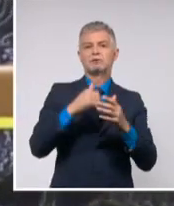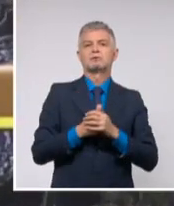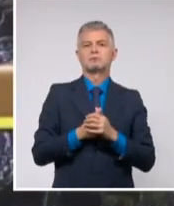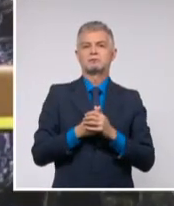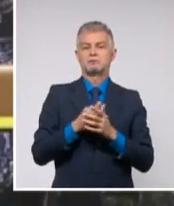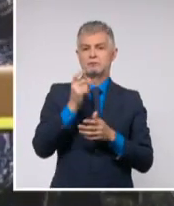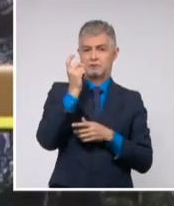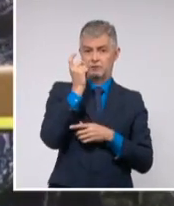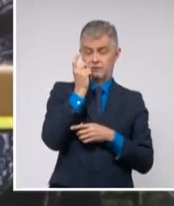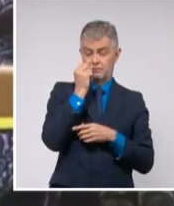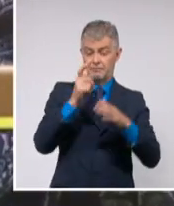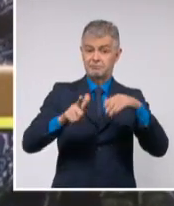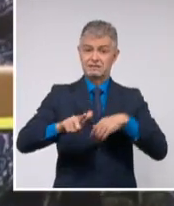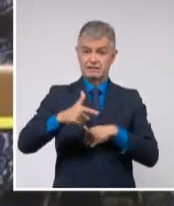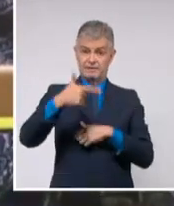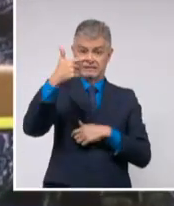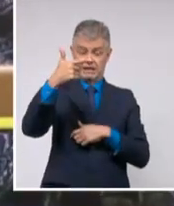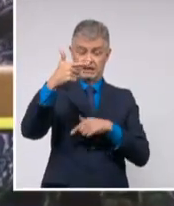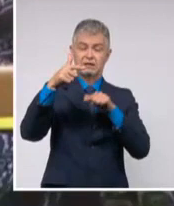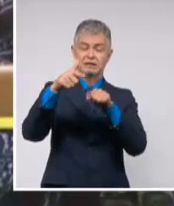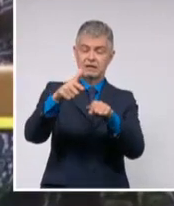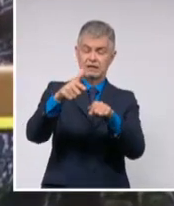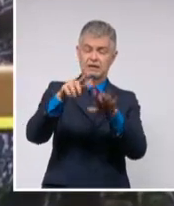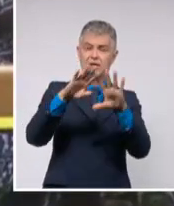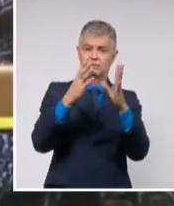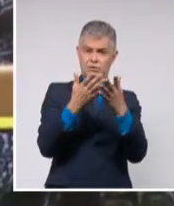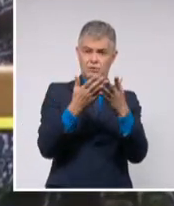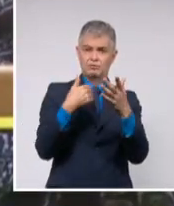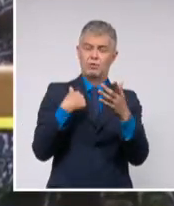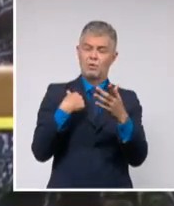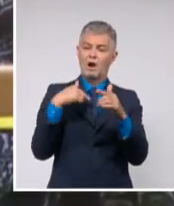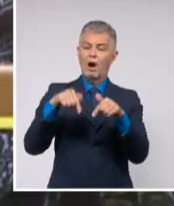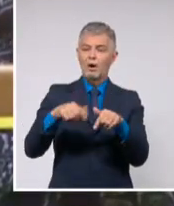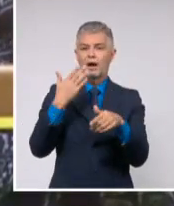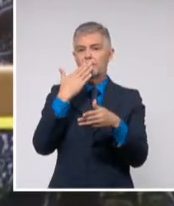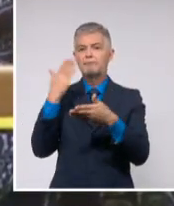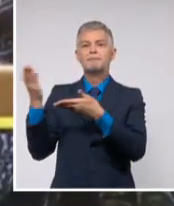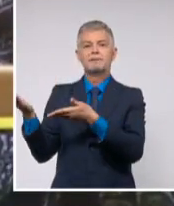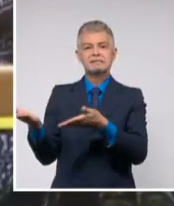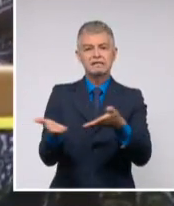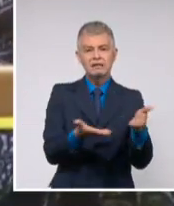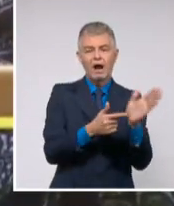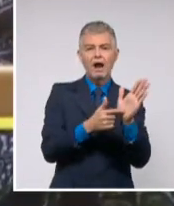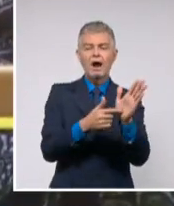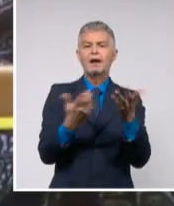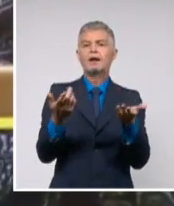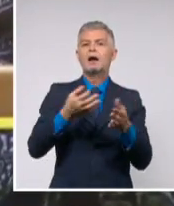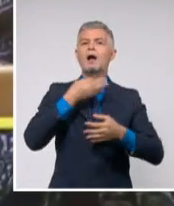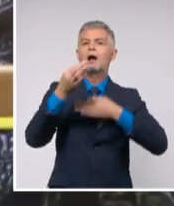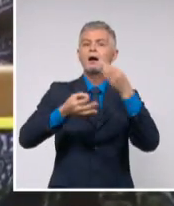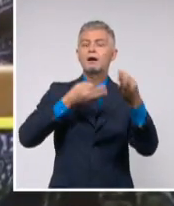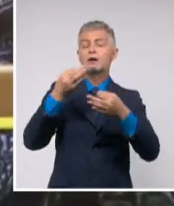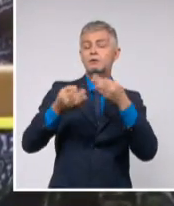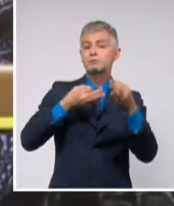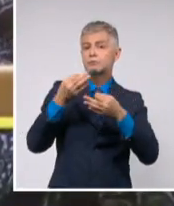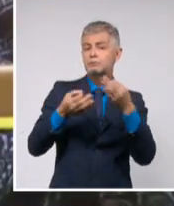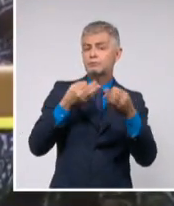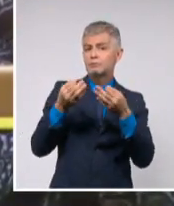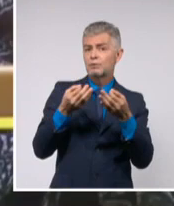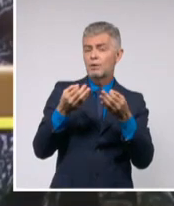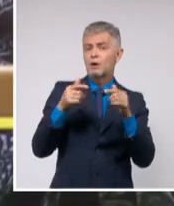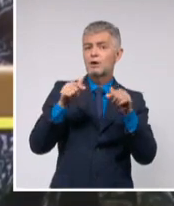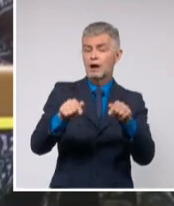Señor vicepresidente, excelencia, tengo el honor de presentar el discurso grabado del ministro de